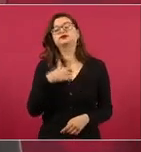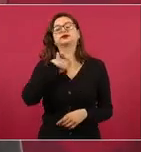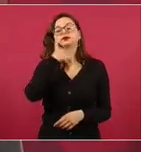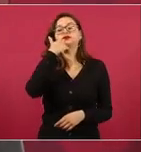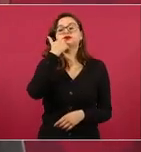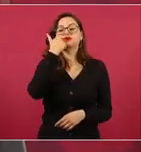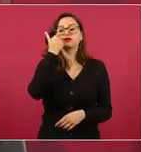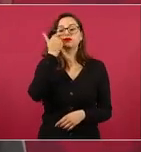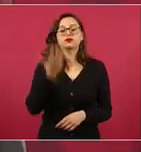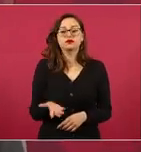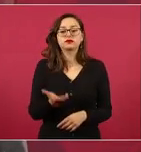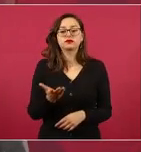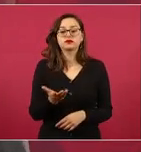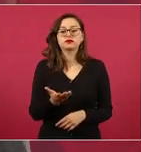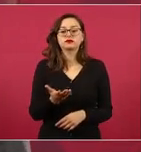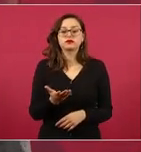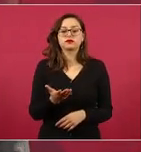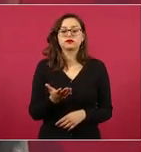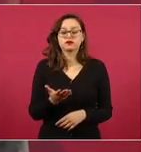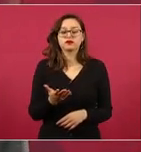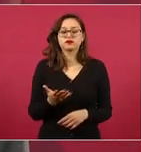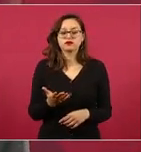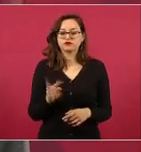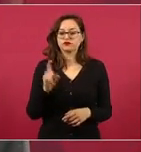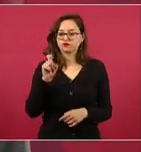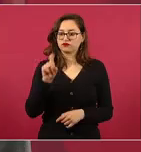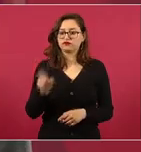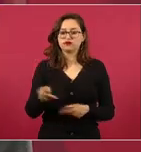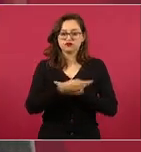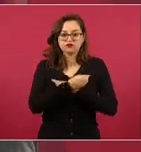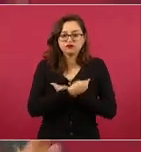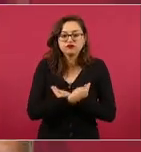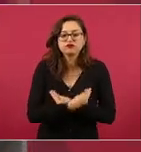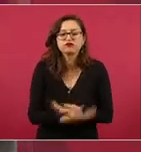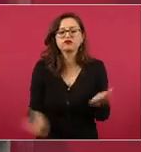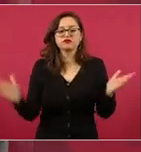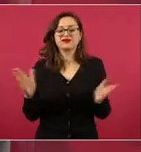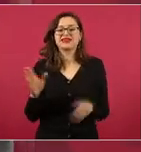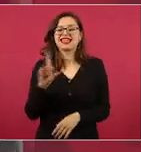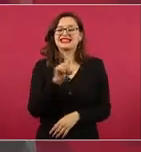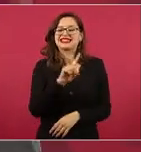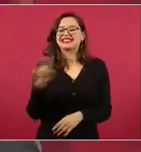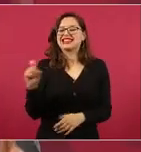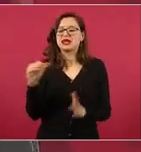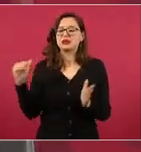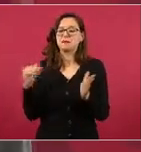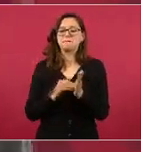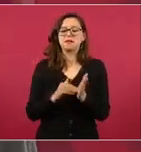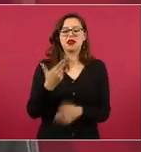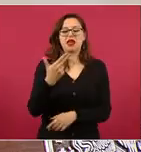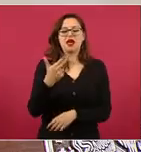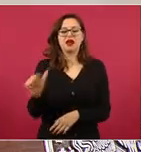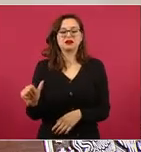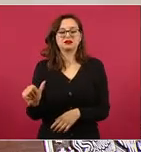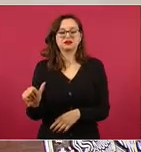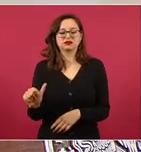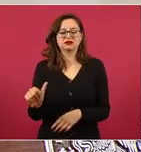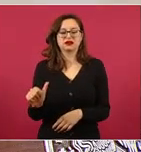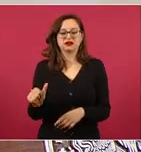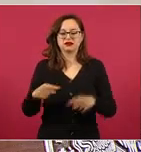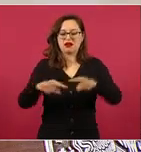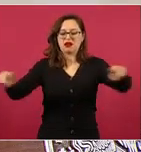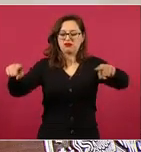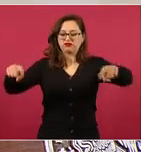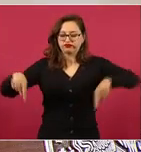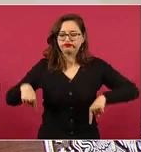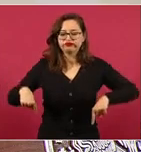de 100,000 hectáreas de riego en el gobierno para la producción de